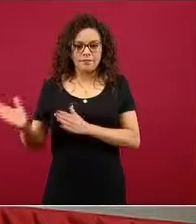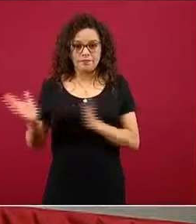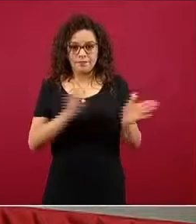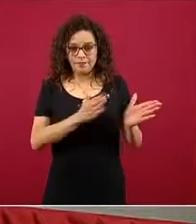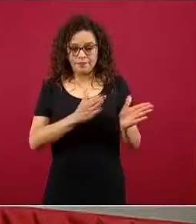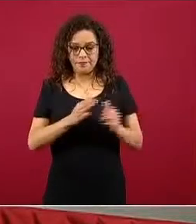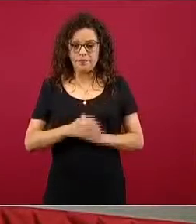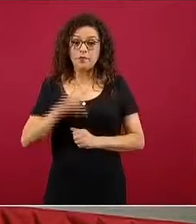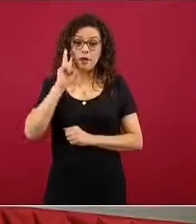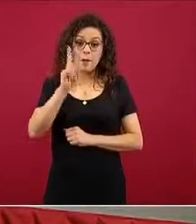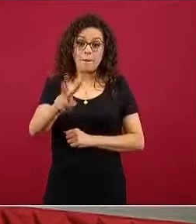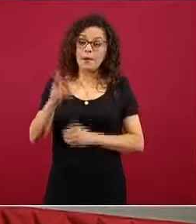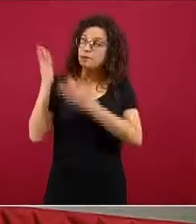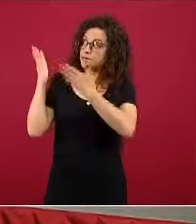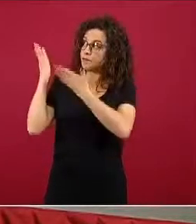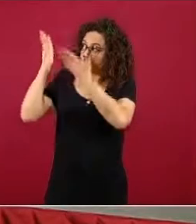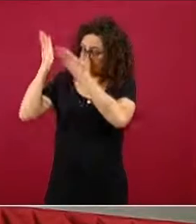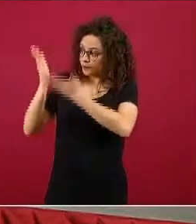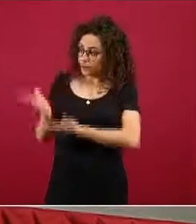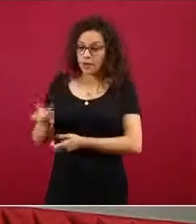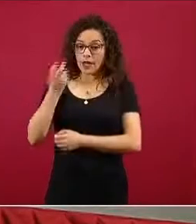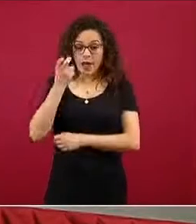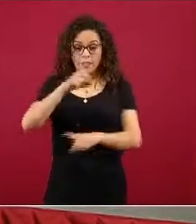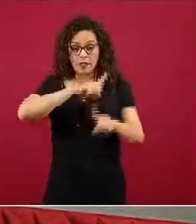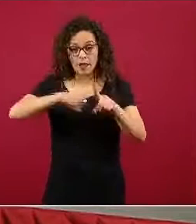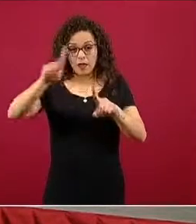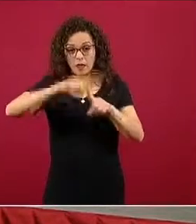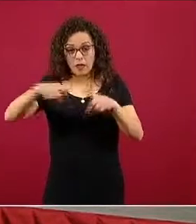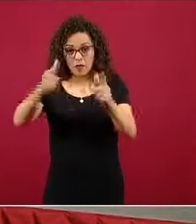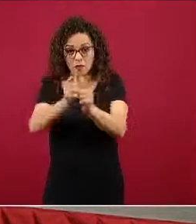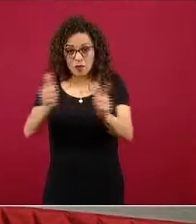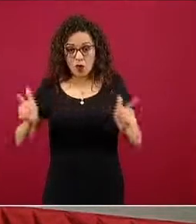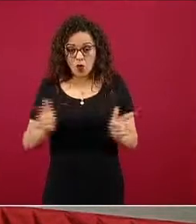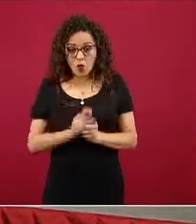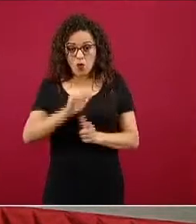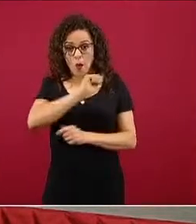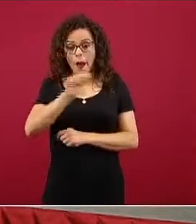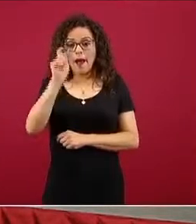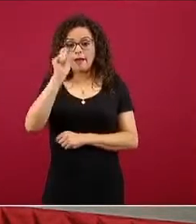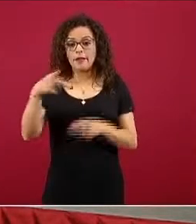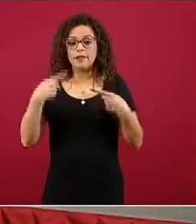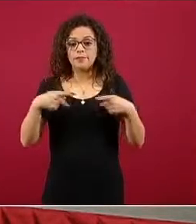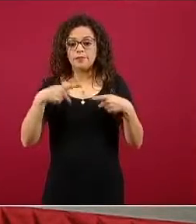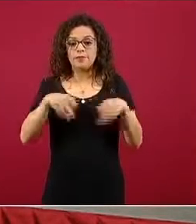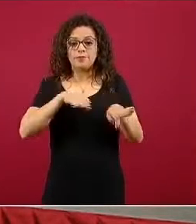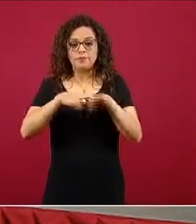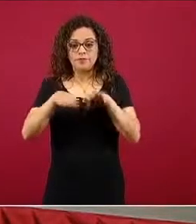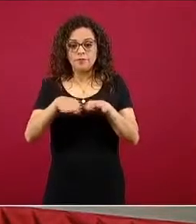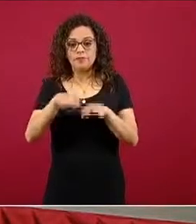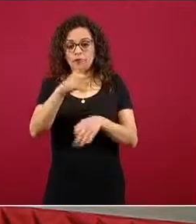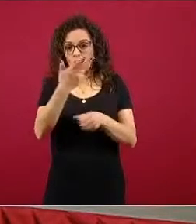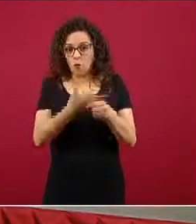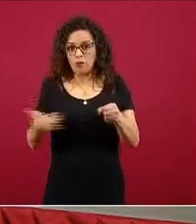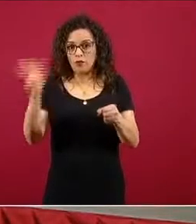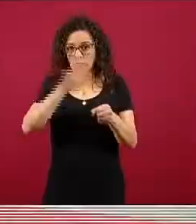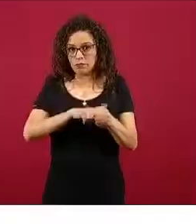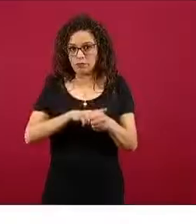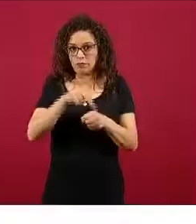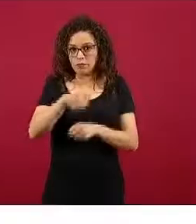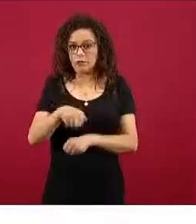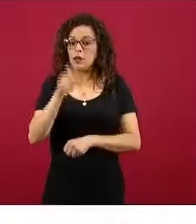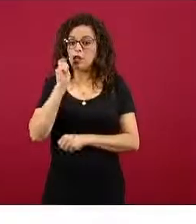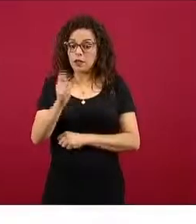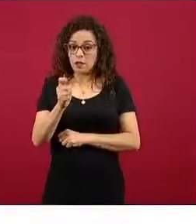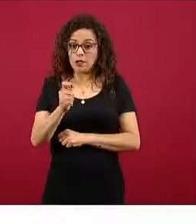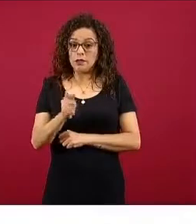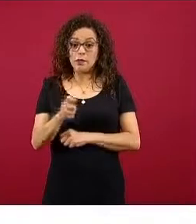Aquí están los distintos grupos de categoría laboral del personal de salud, y esto quiero destacarlo para aquellas personas que